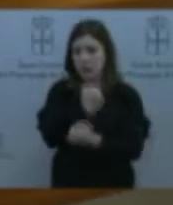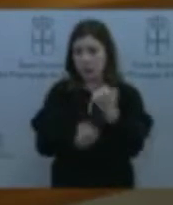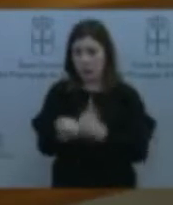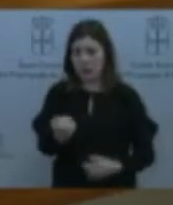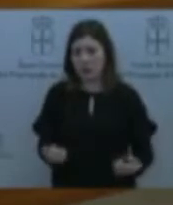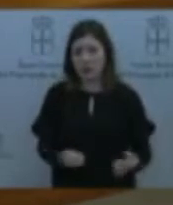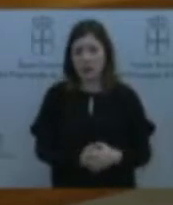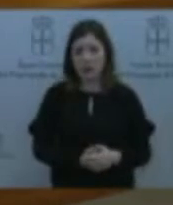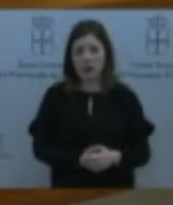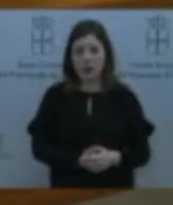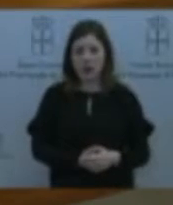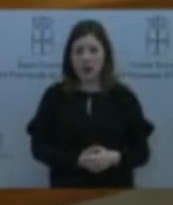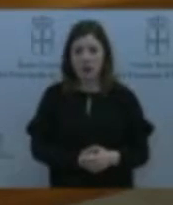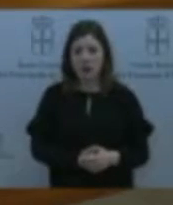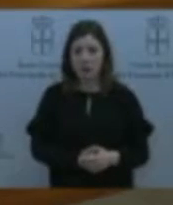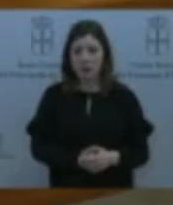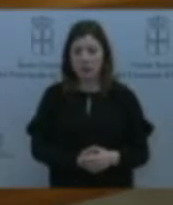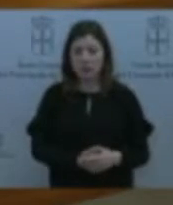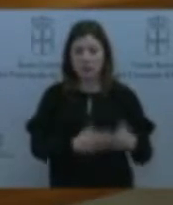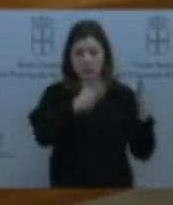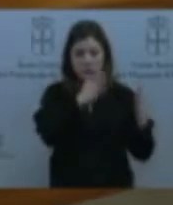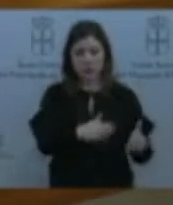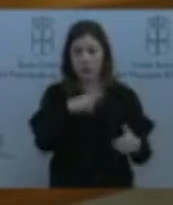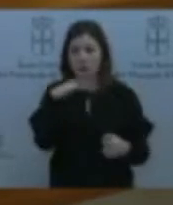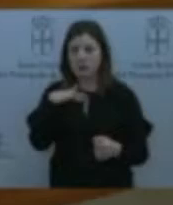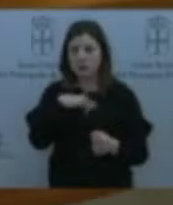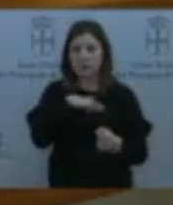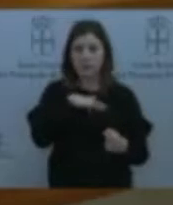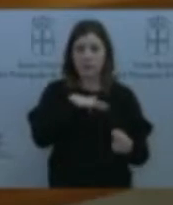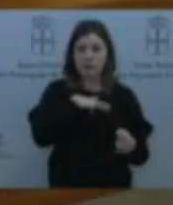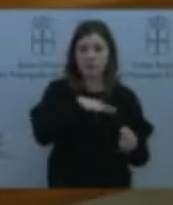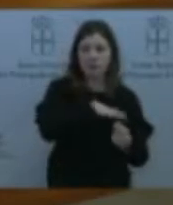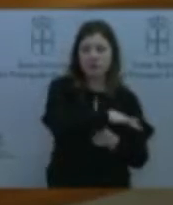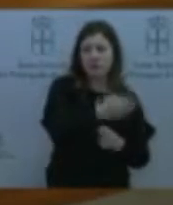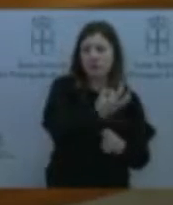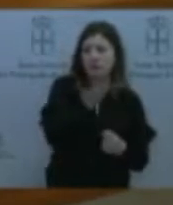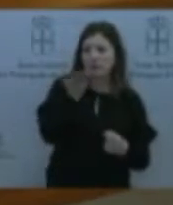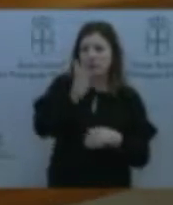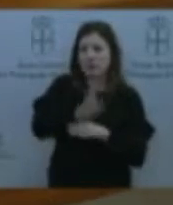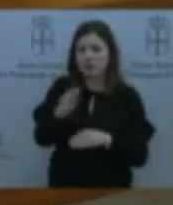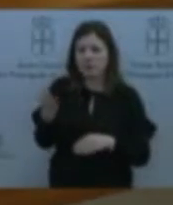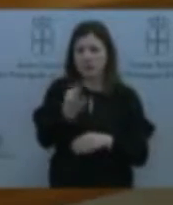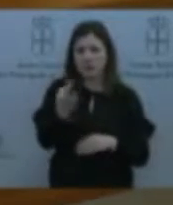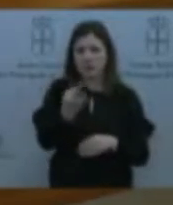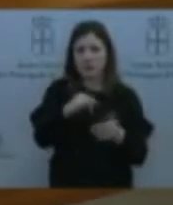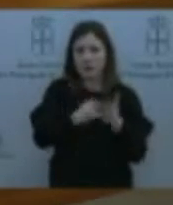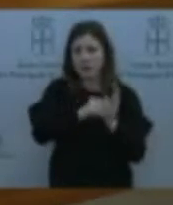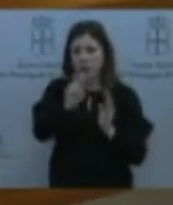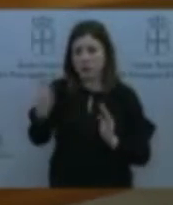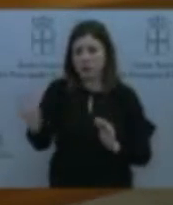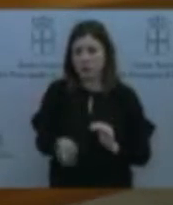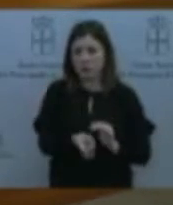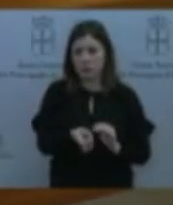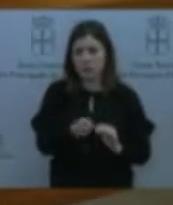Ustedes, influenciados por ese ruido de la calle, pues bueno, pues presentaron muchísimos proyectos de regeneración democrática. Ustedes anunciaron durante